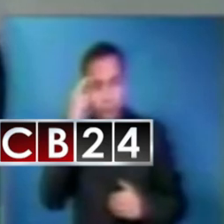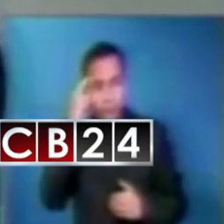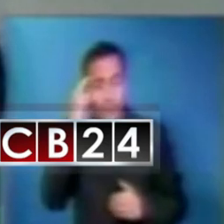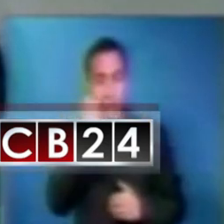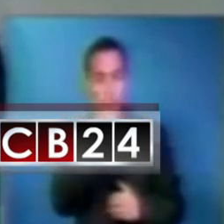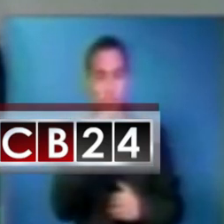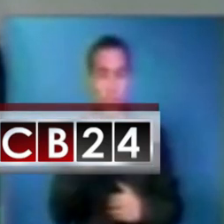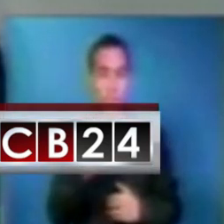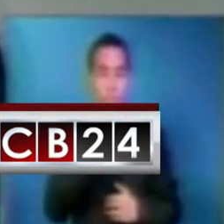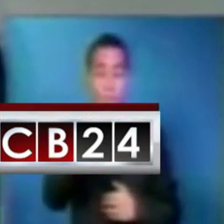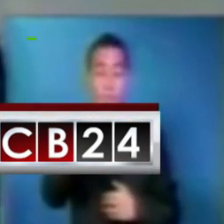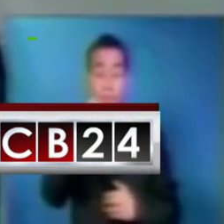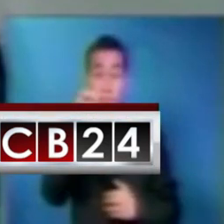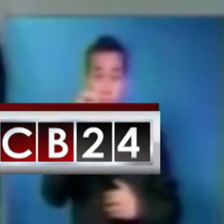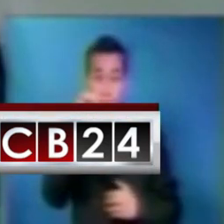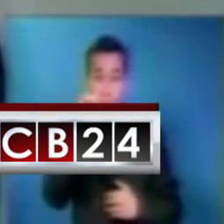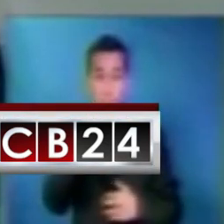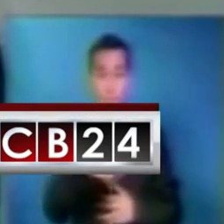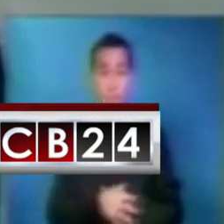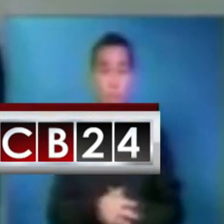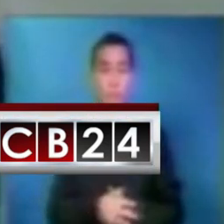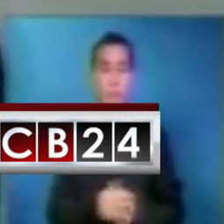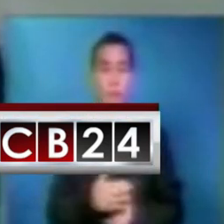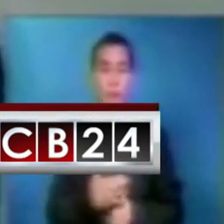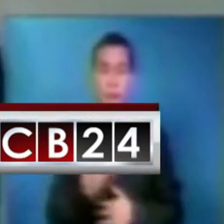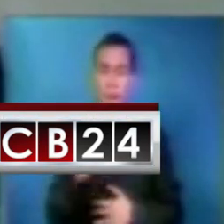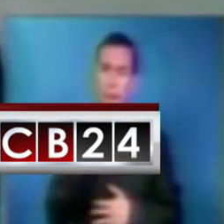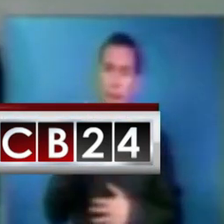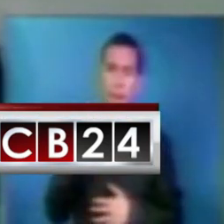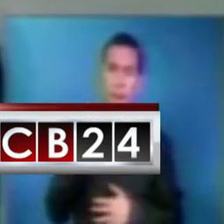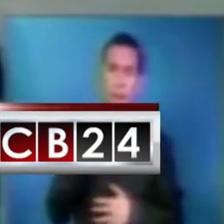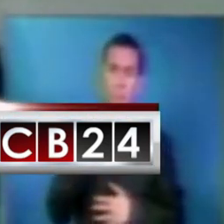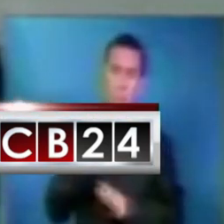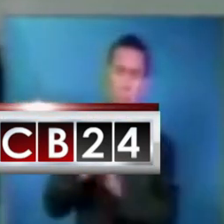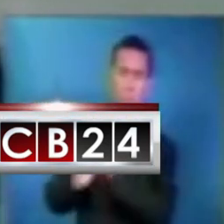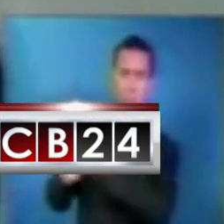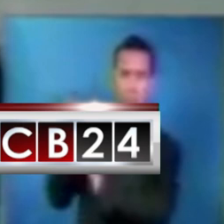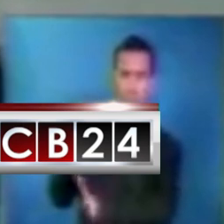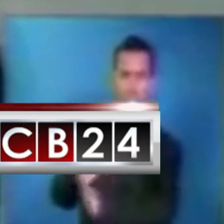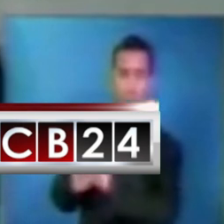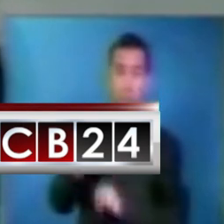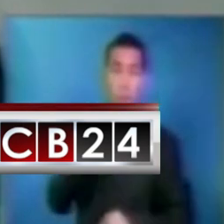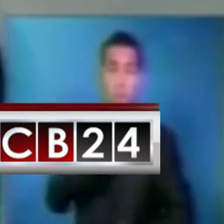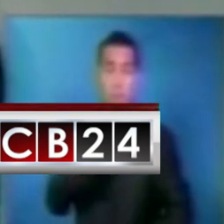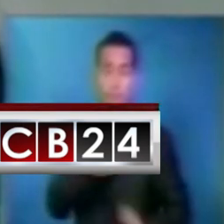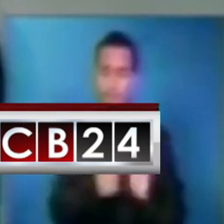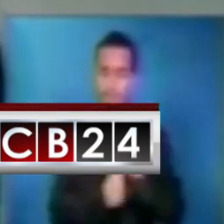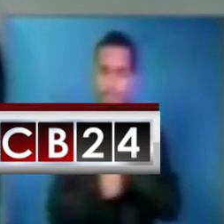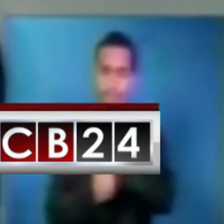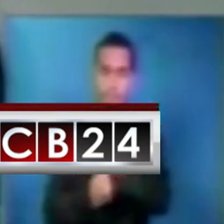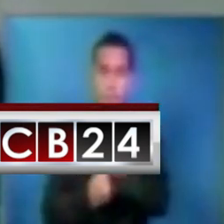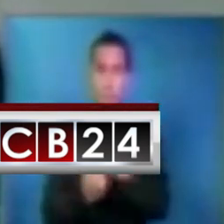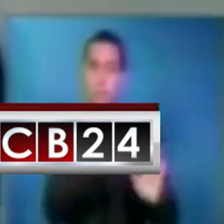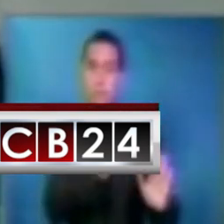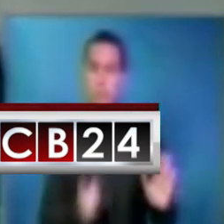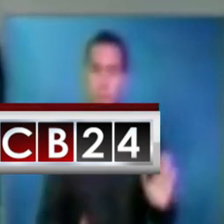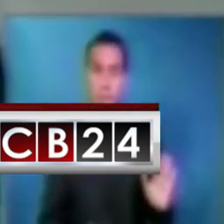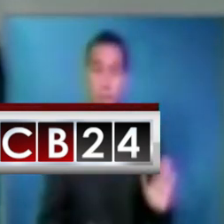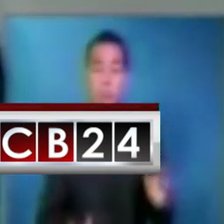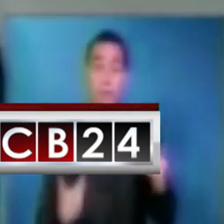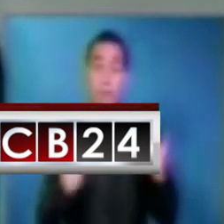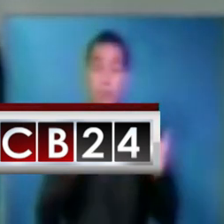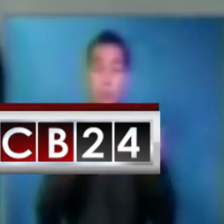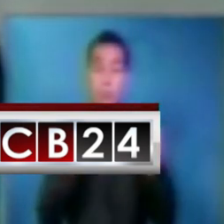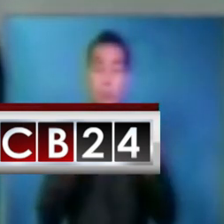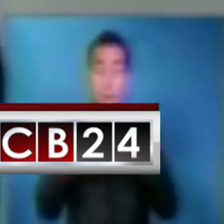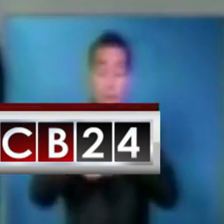tribunal supremo electoral que por un imperativo de la historia me ha tocado presidir y que tiene su cordón umbilical